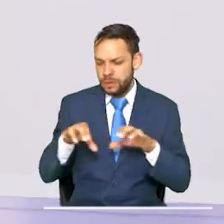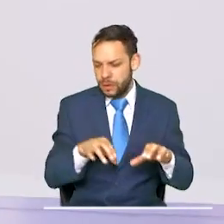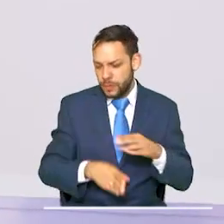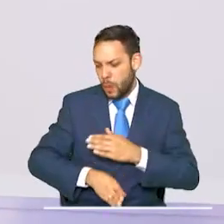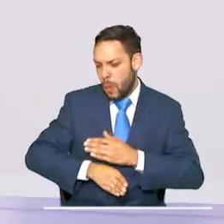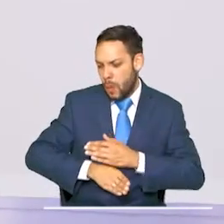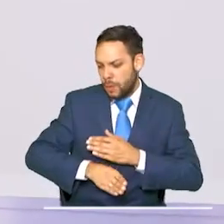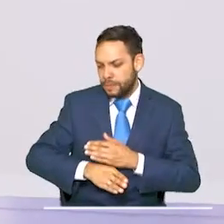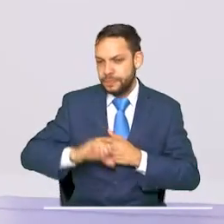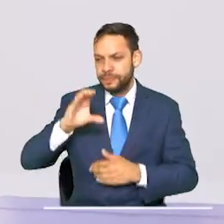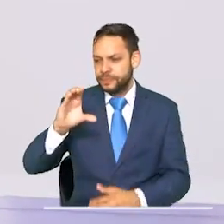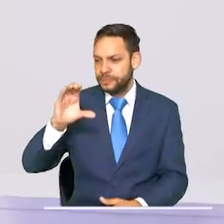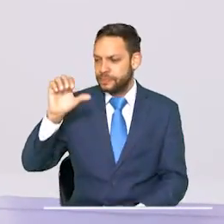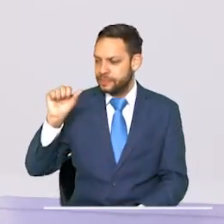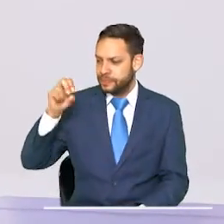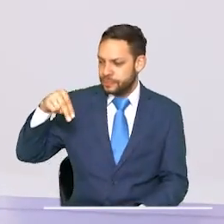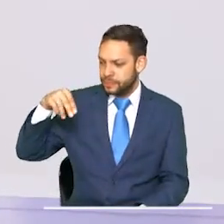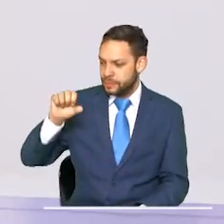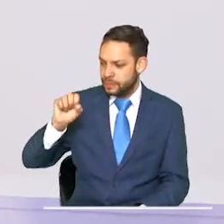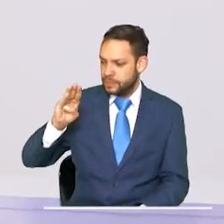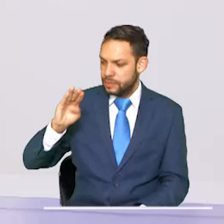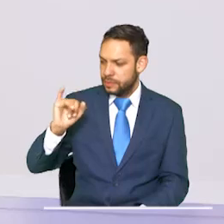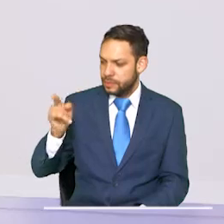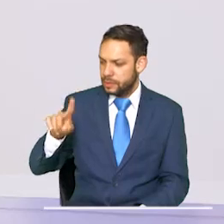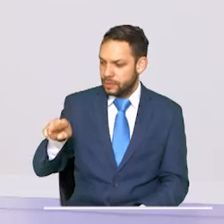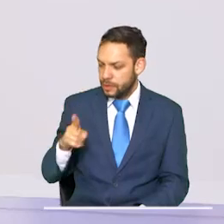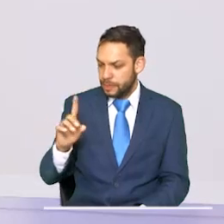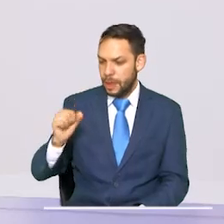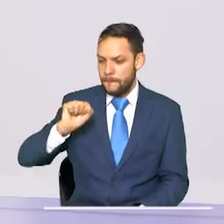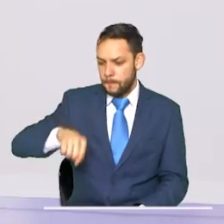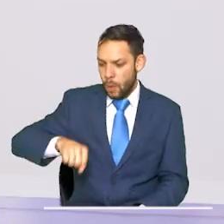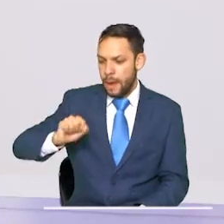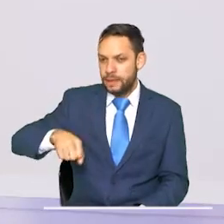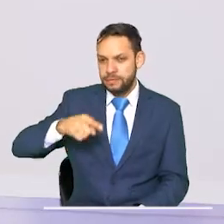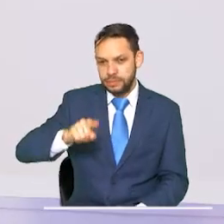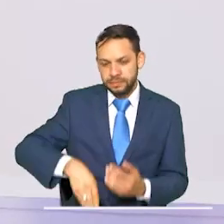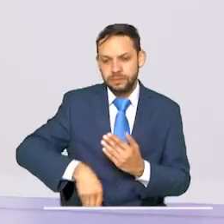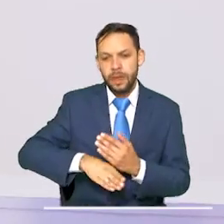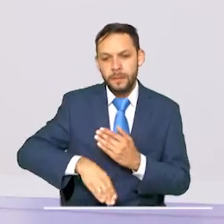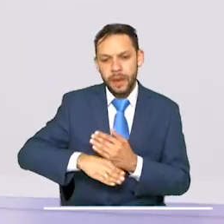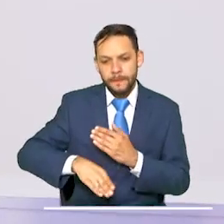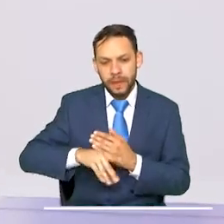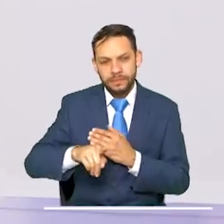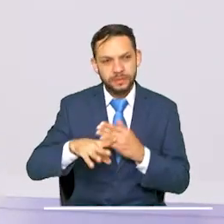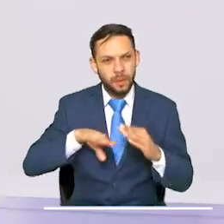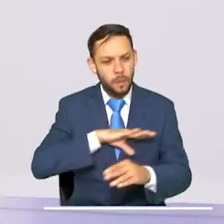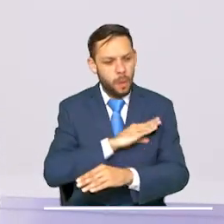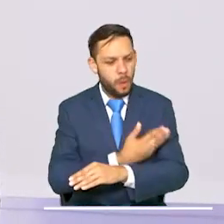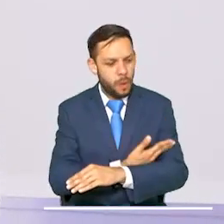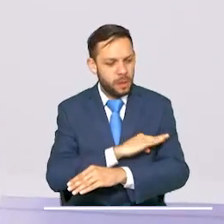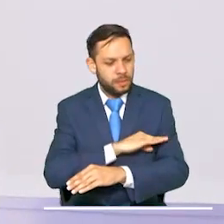los cannabinoides terminan ahí teniendo como esa gran capacidad de uno poder hacer toda la...